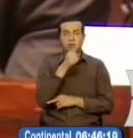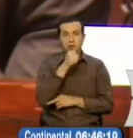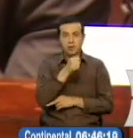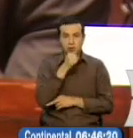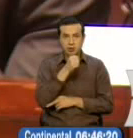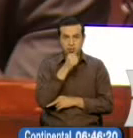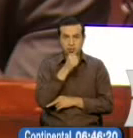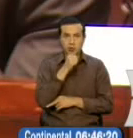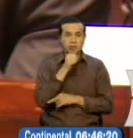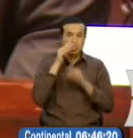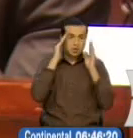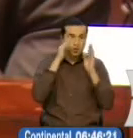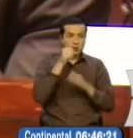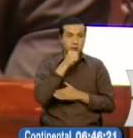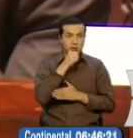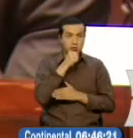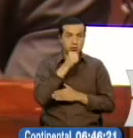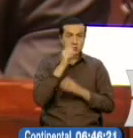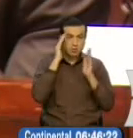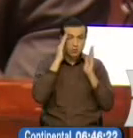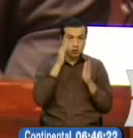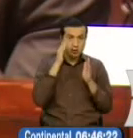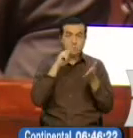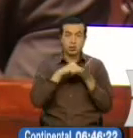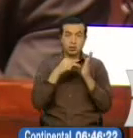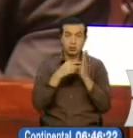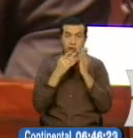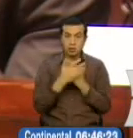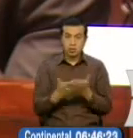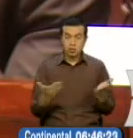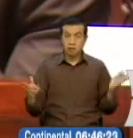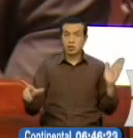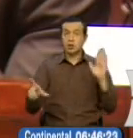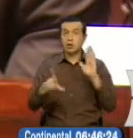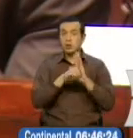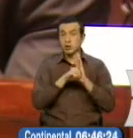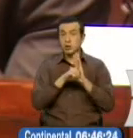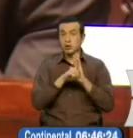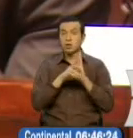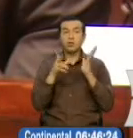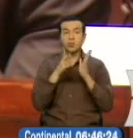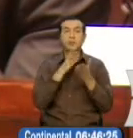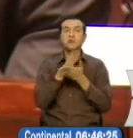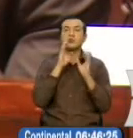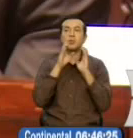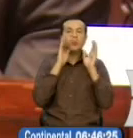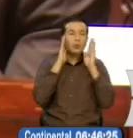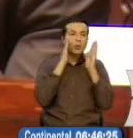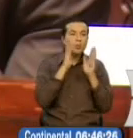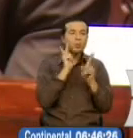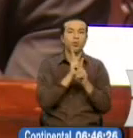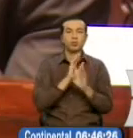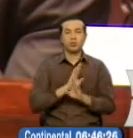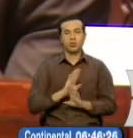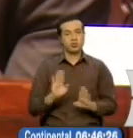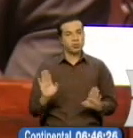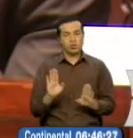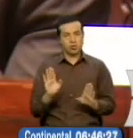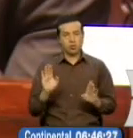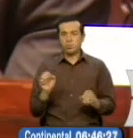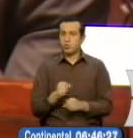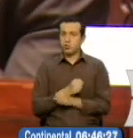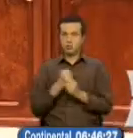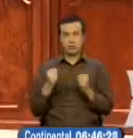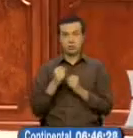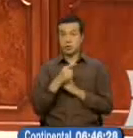periodistas, escuchando solo a periodistas. En pocas palabras, una ley a la medida de los medios de comunicación. Tampoco podemos